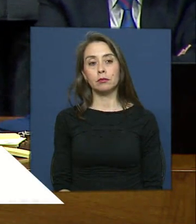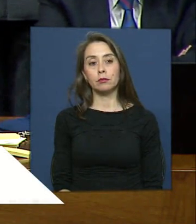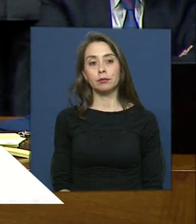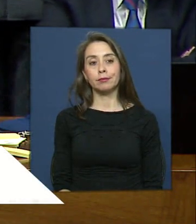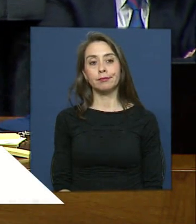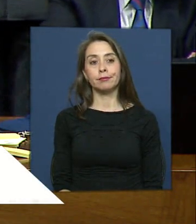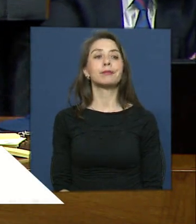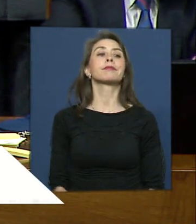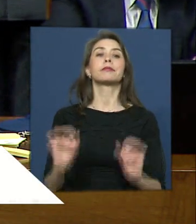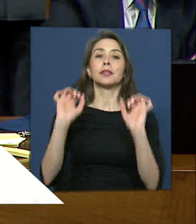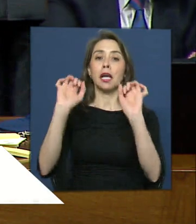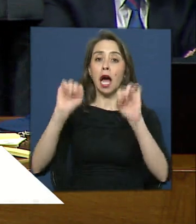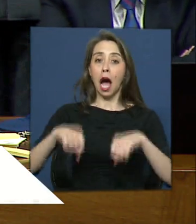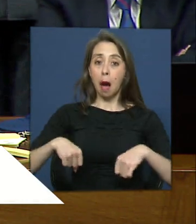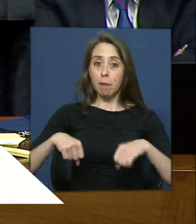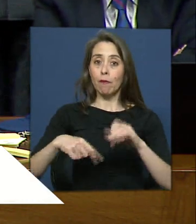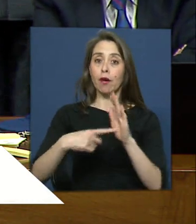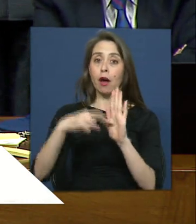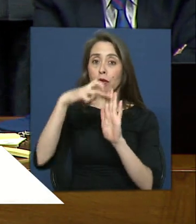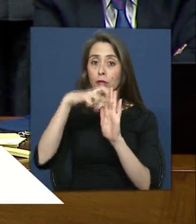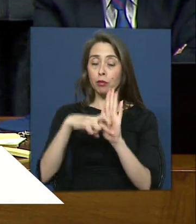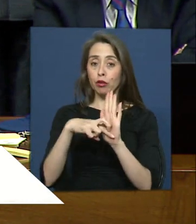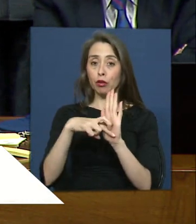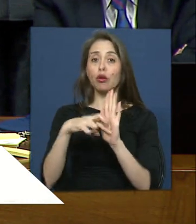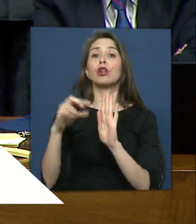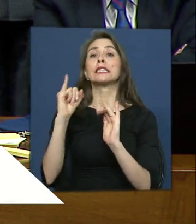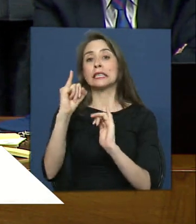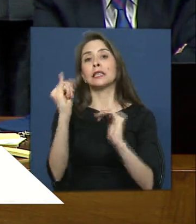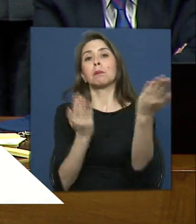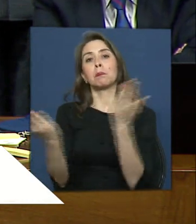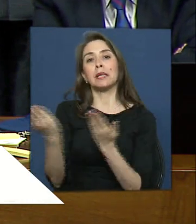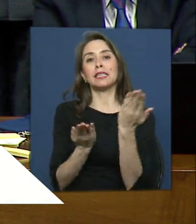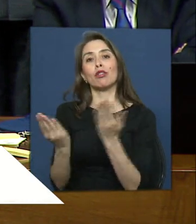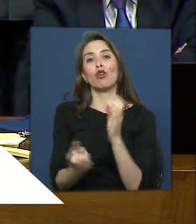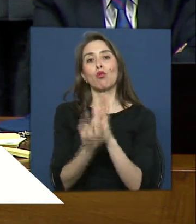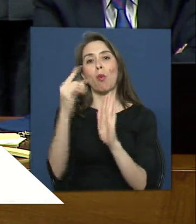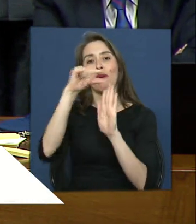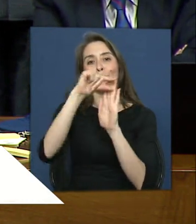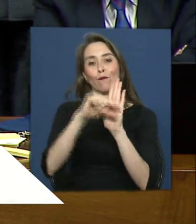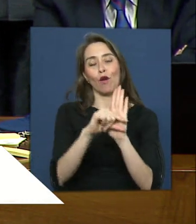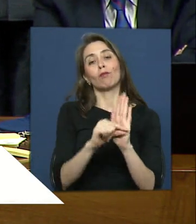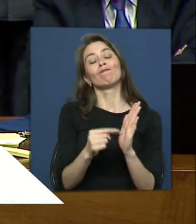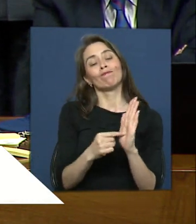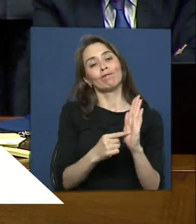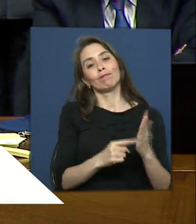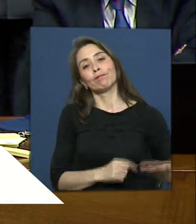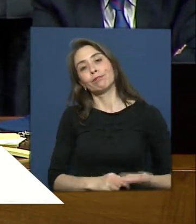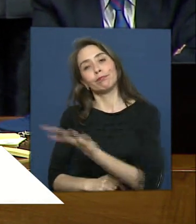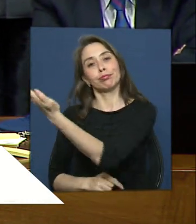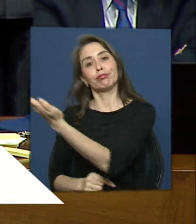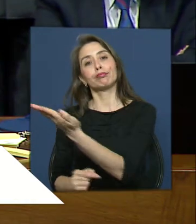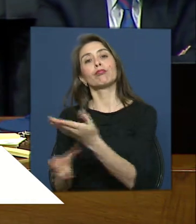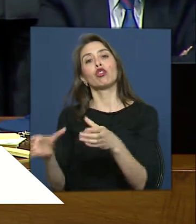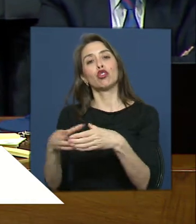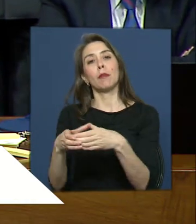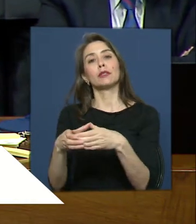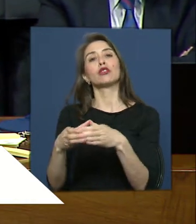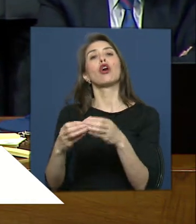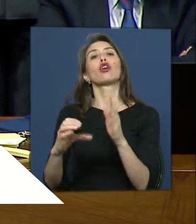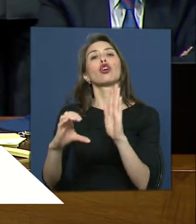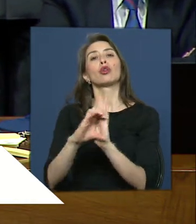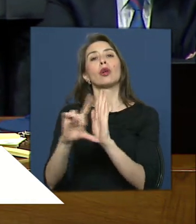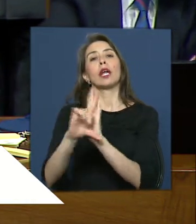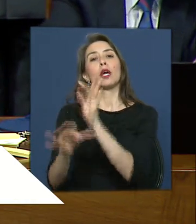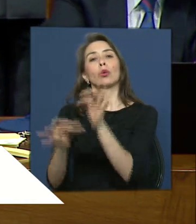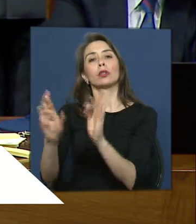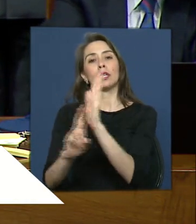¿Cómo votaron? Aprobado y por haber sido objeto de indicaciones, el proyecto vuelve a la Comisión de Constitución, Legislación, Justicia y Reglamento